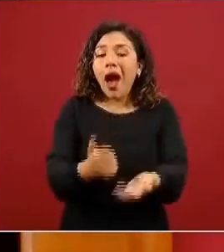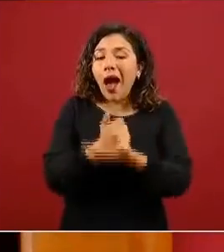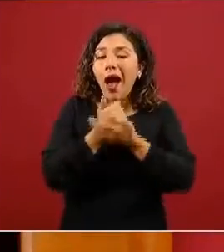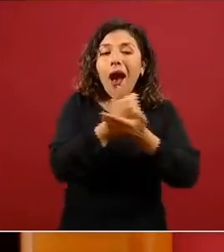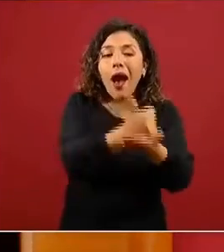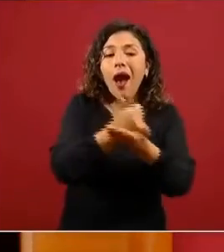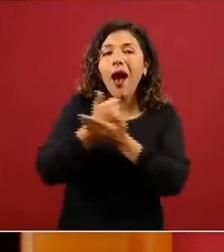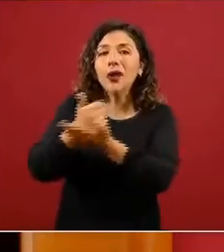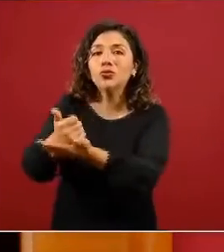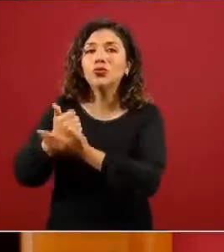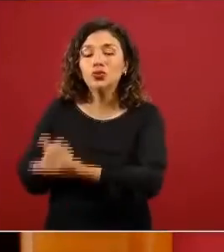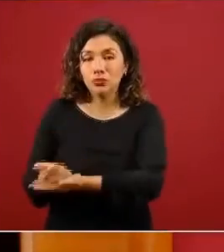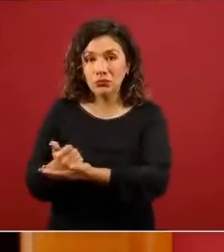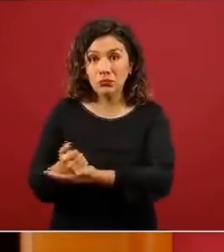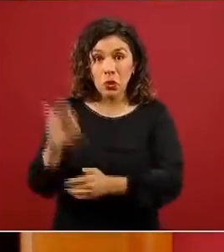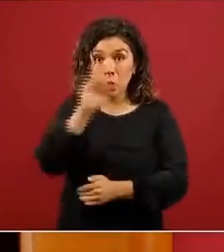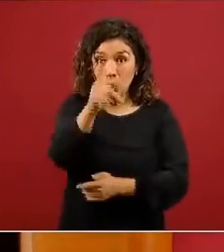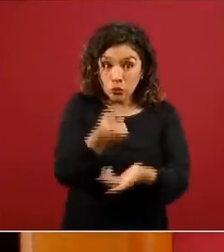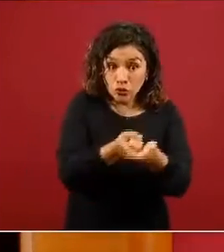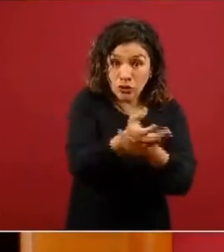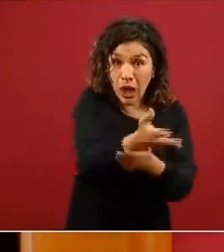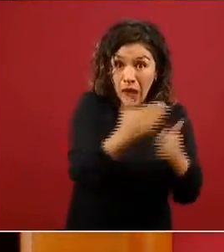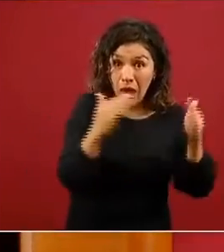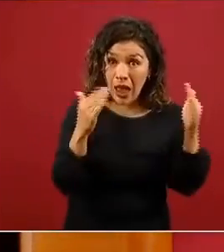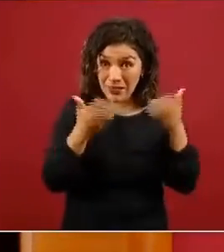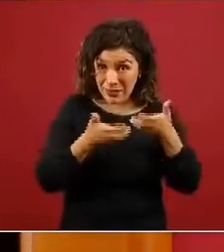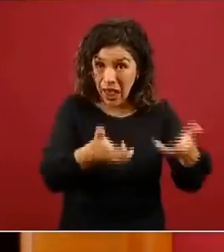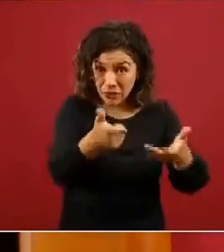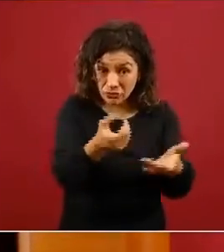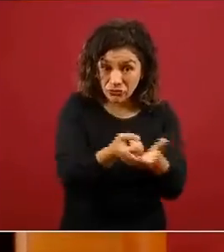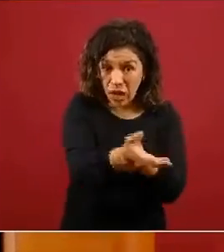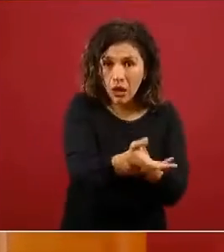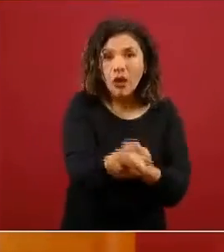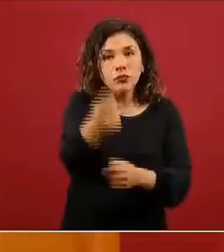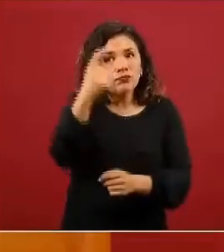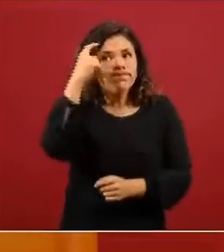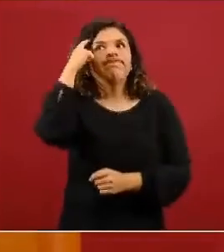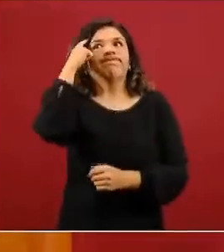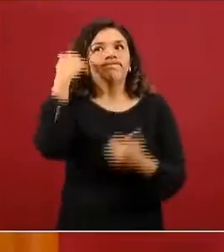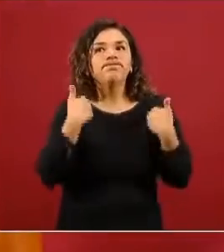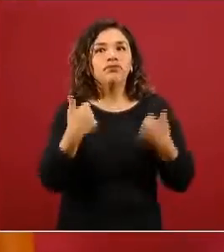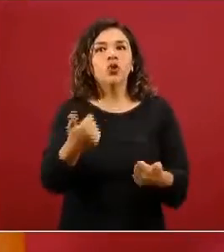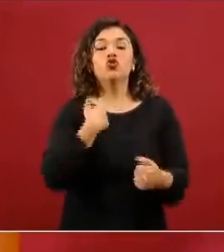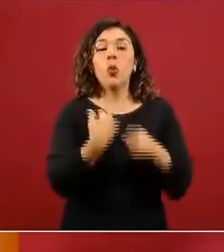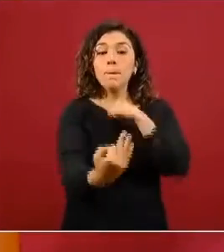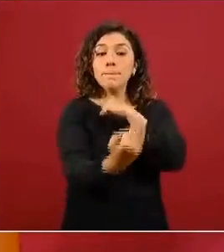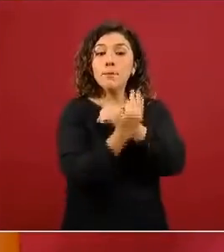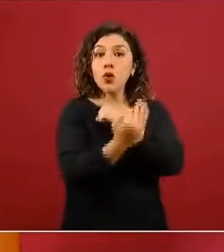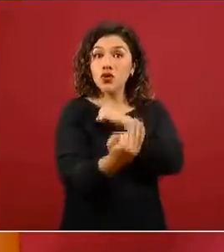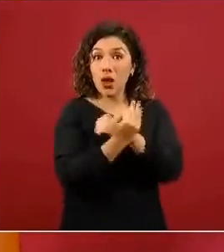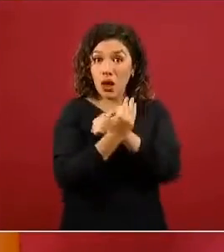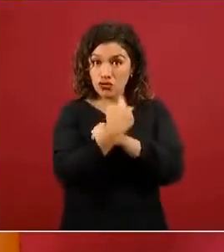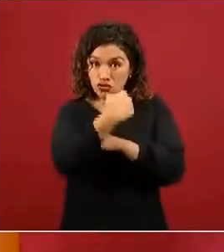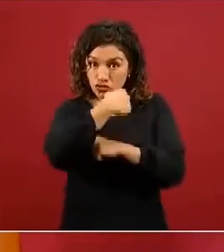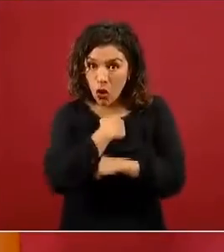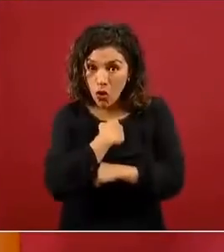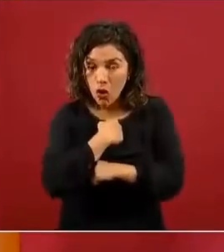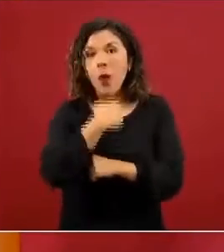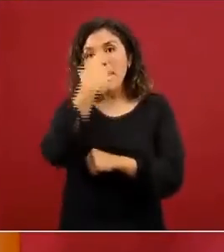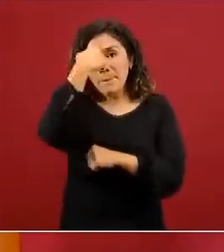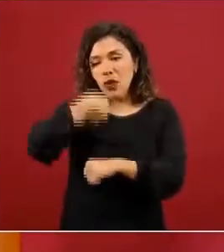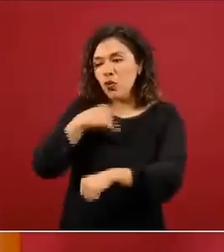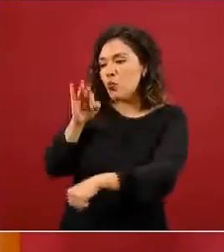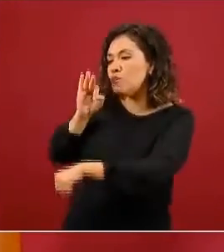solidaria, en la que cuando salimos a la vía pública estamos conscientes de que nos protegemos a nosotros mismos, pero